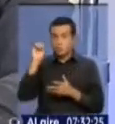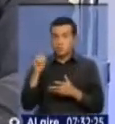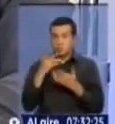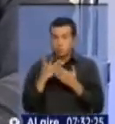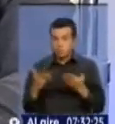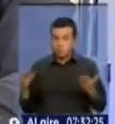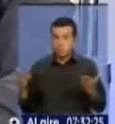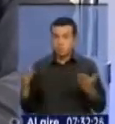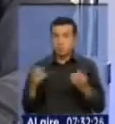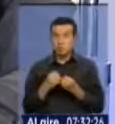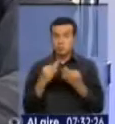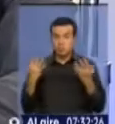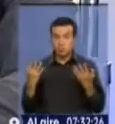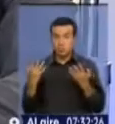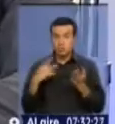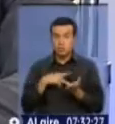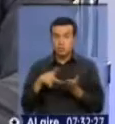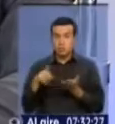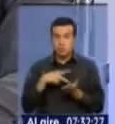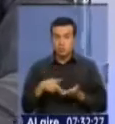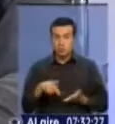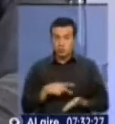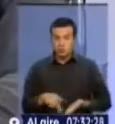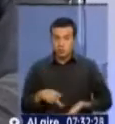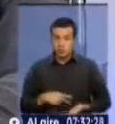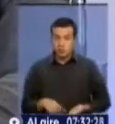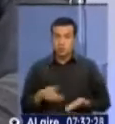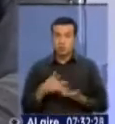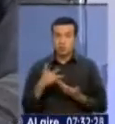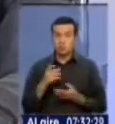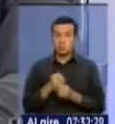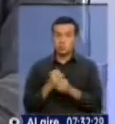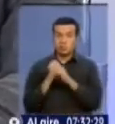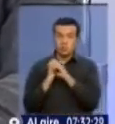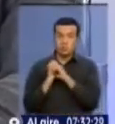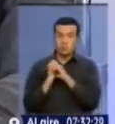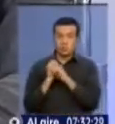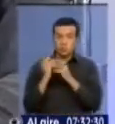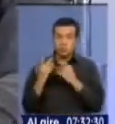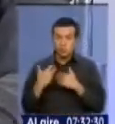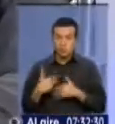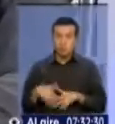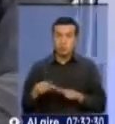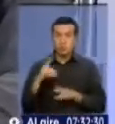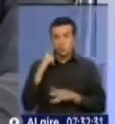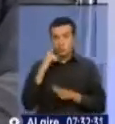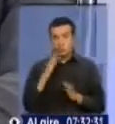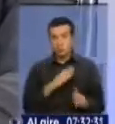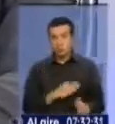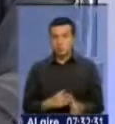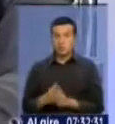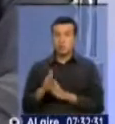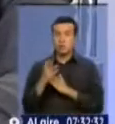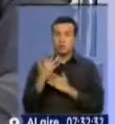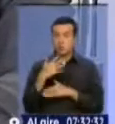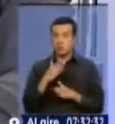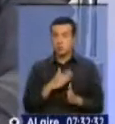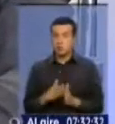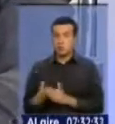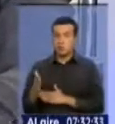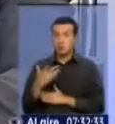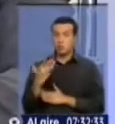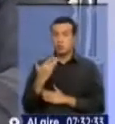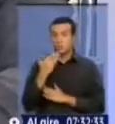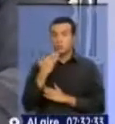esto incluso no puedo pagar las obligaciones que tenía ya previstas hacer y